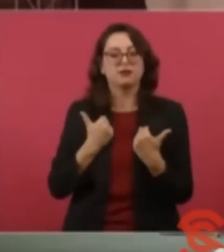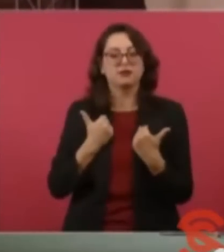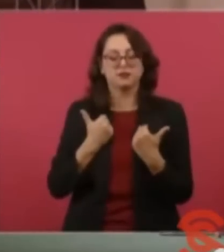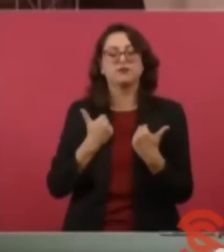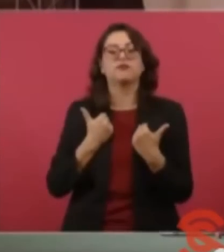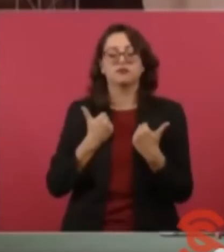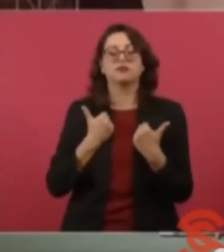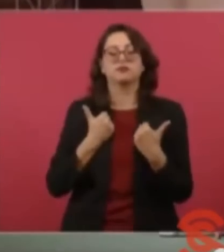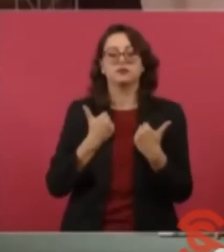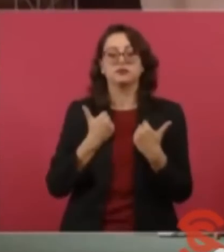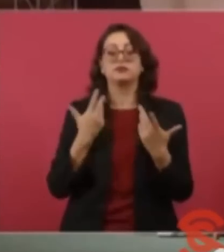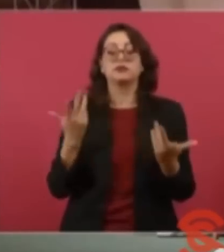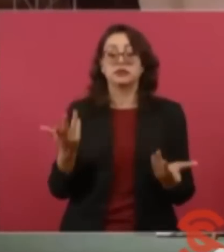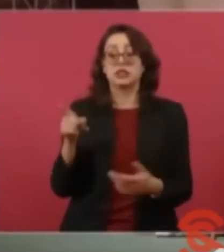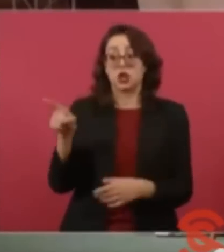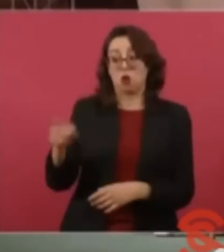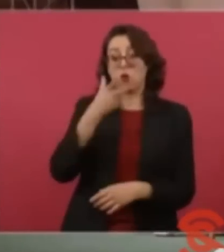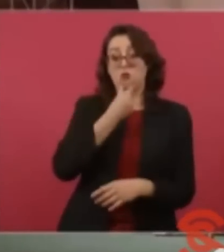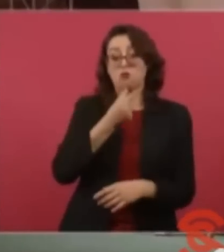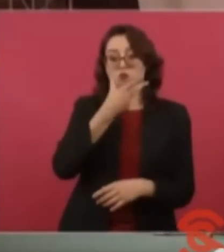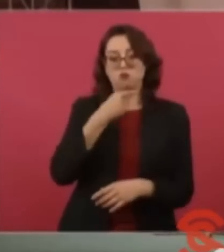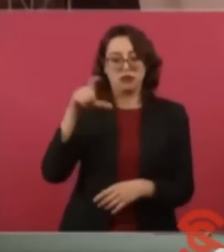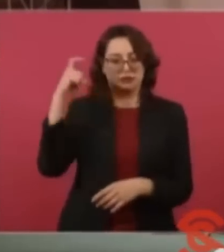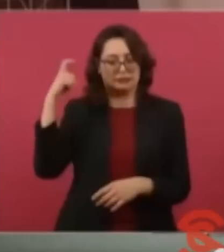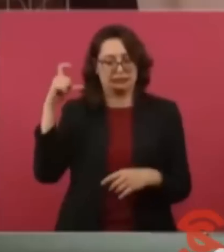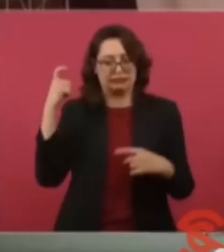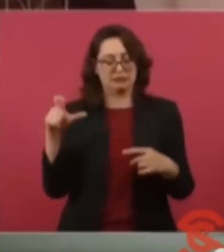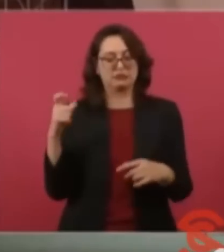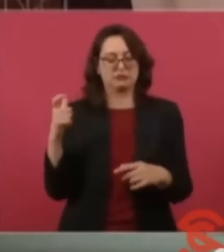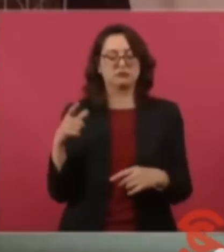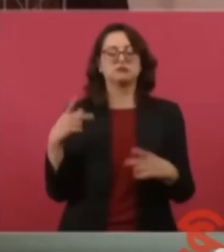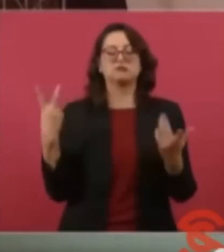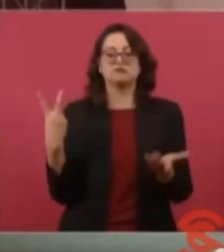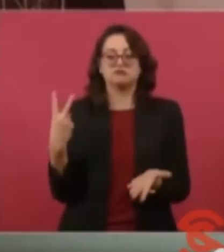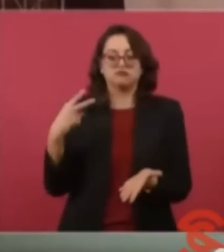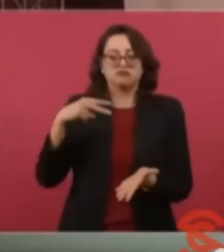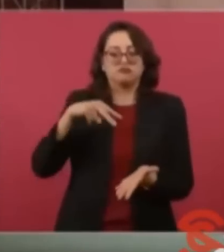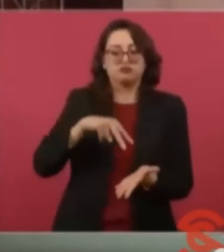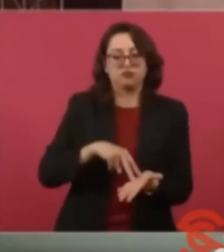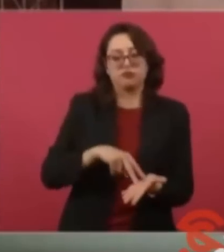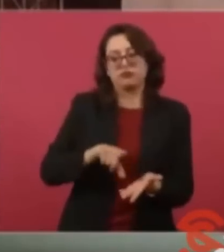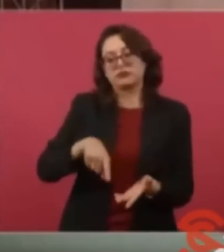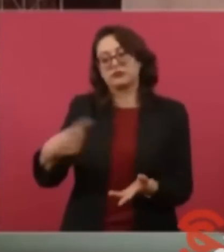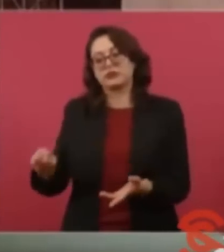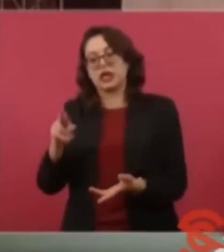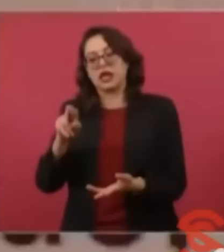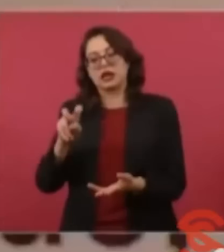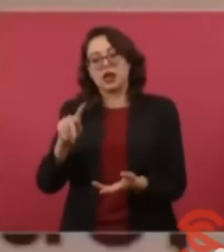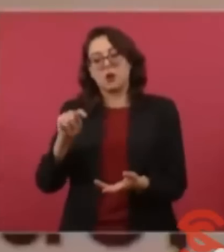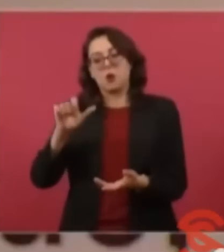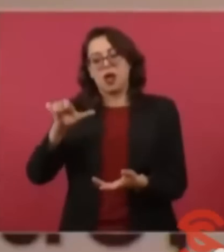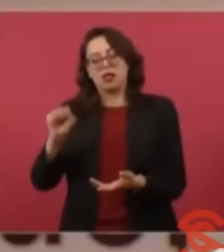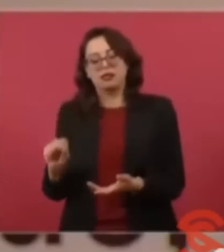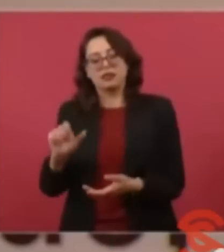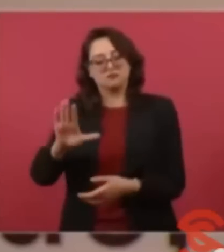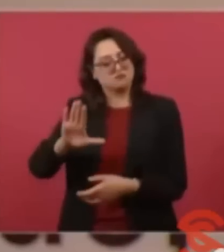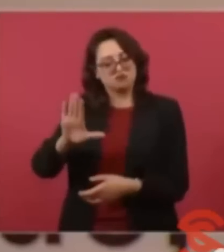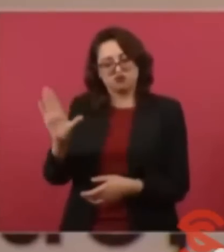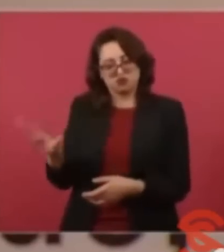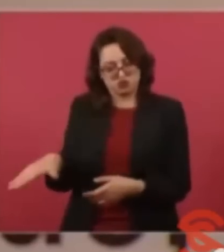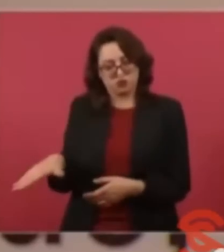en Querétaro, desde luego ya había fallecido Revueltas,